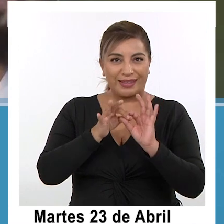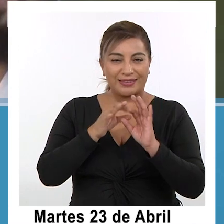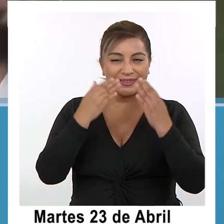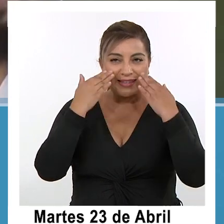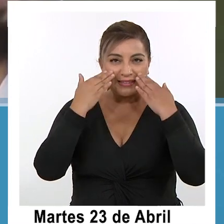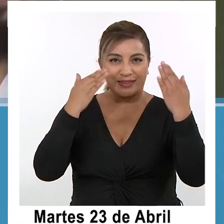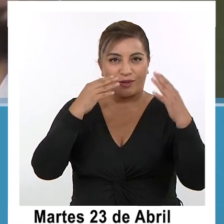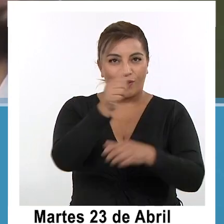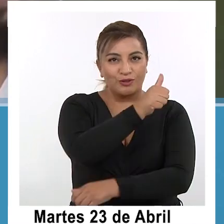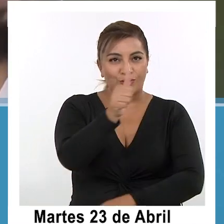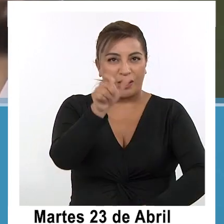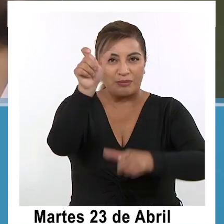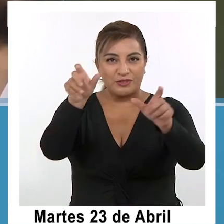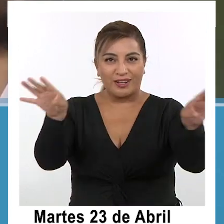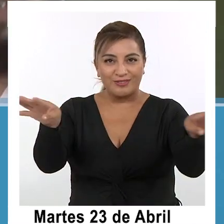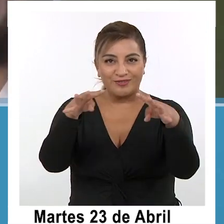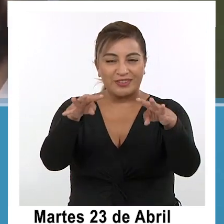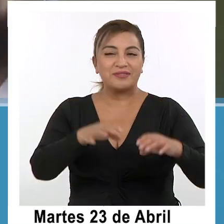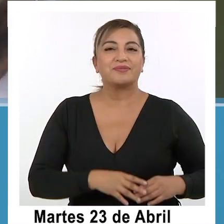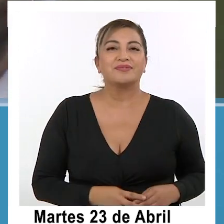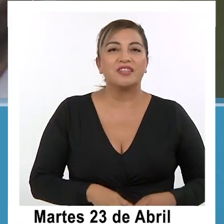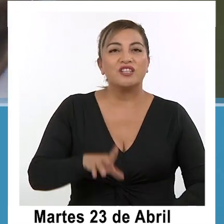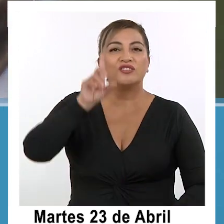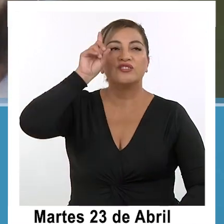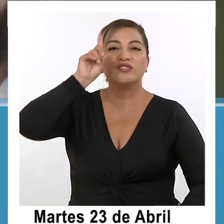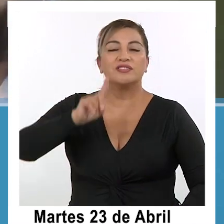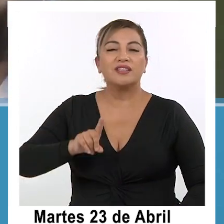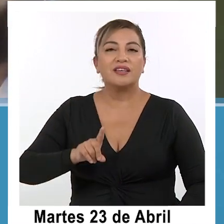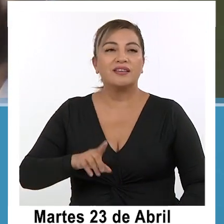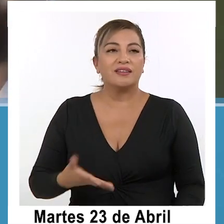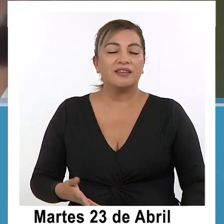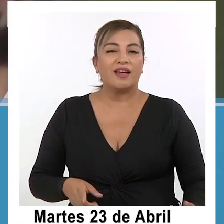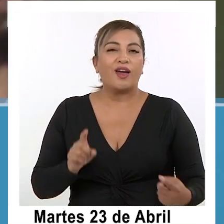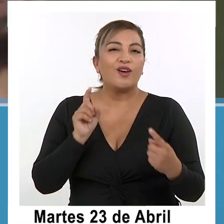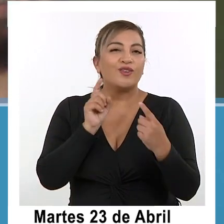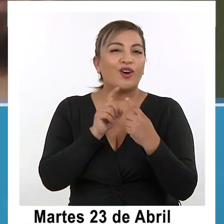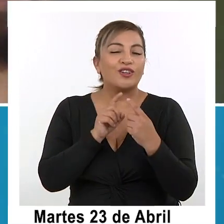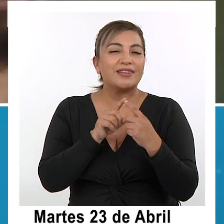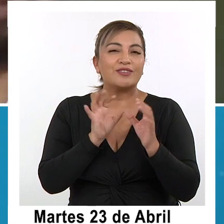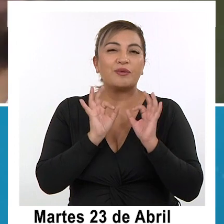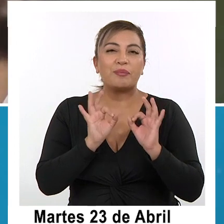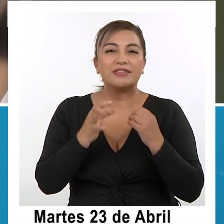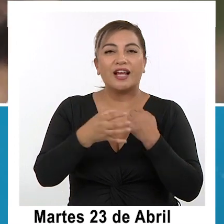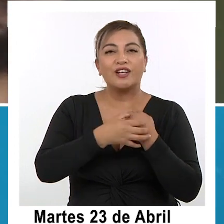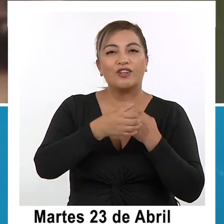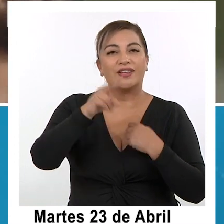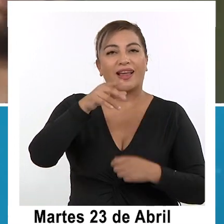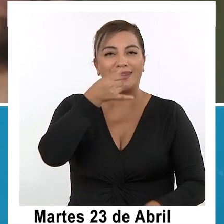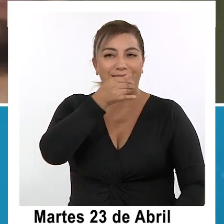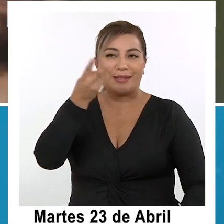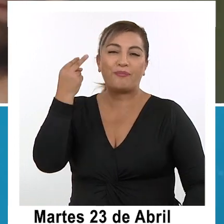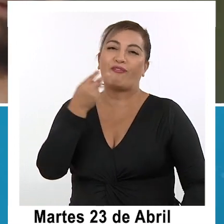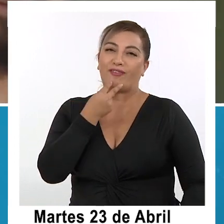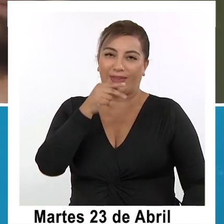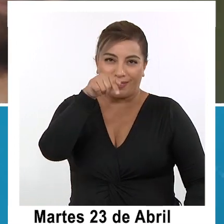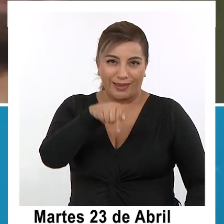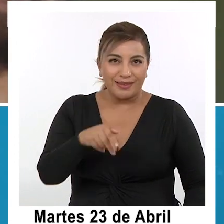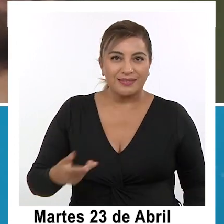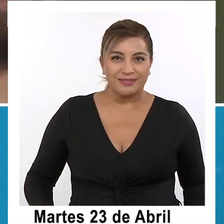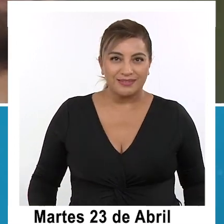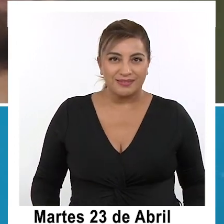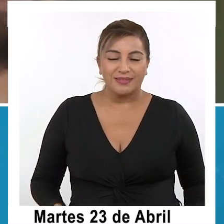saludos a todos los auditores sé que tienes ahí una conexión especial con con el norte de chile que viviste un tiempo aquí también